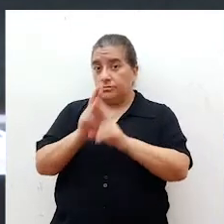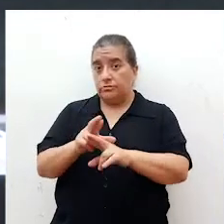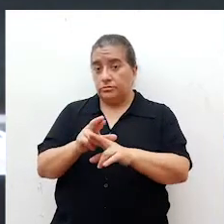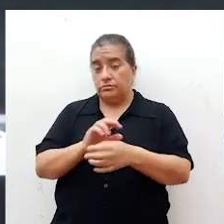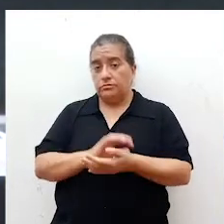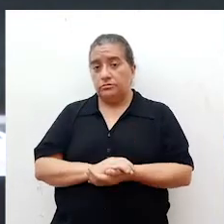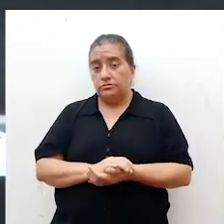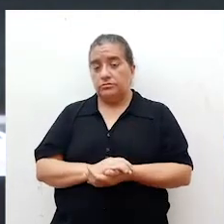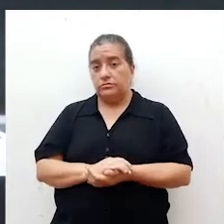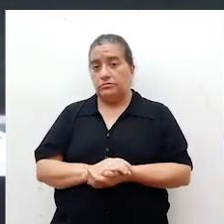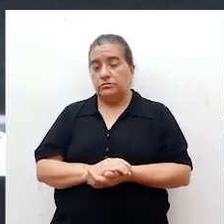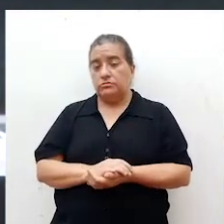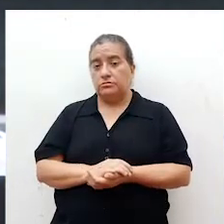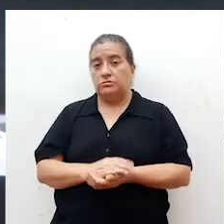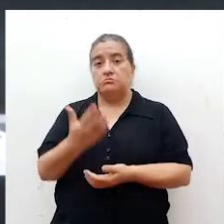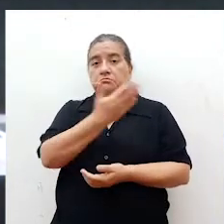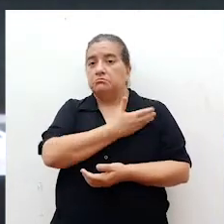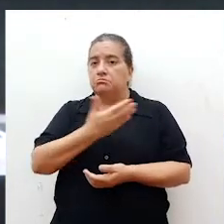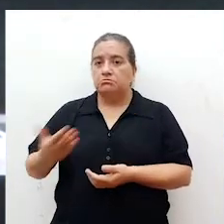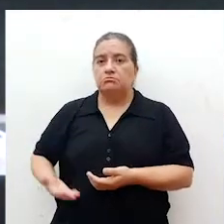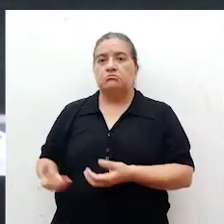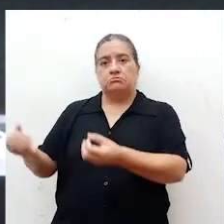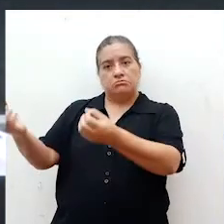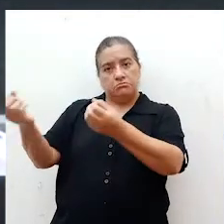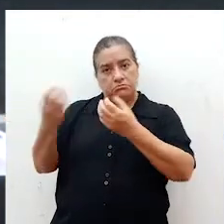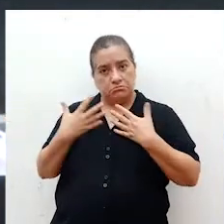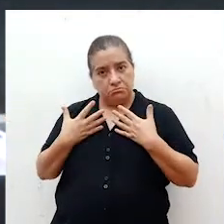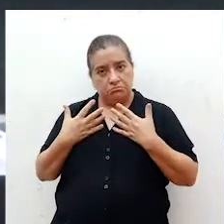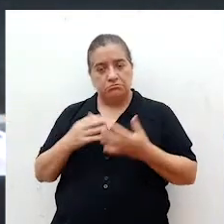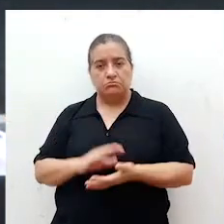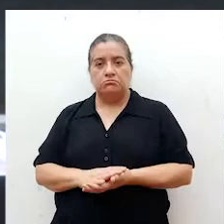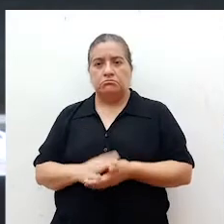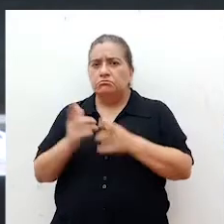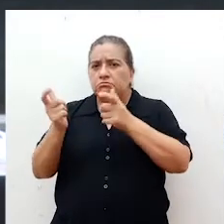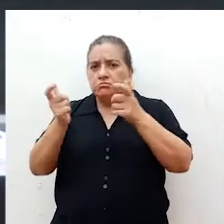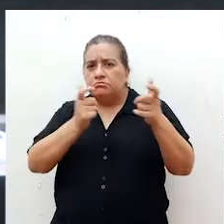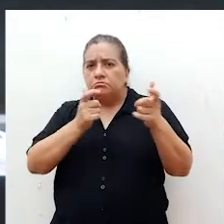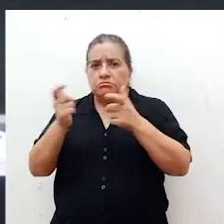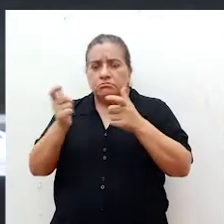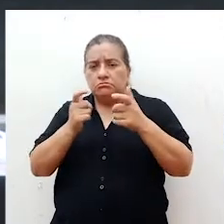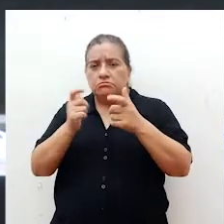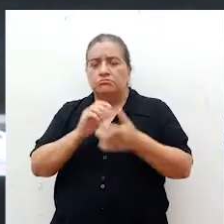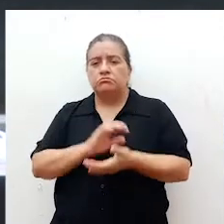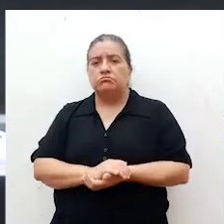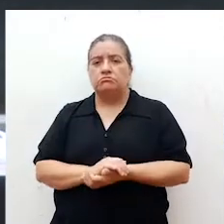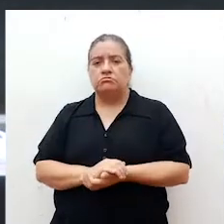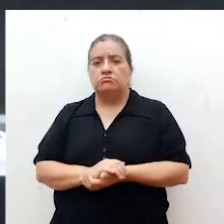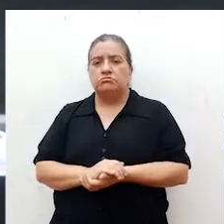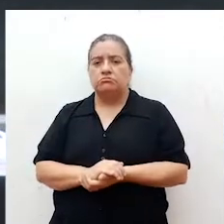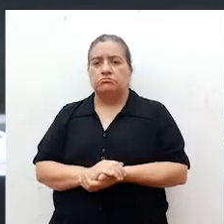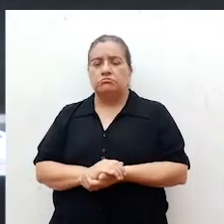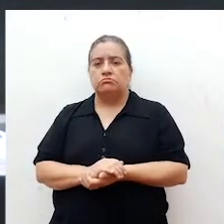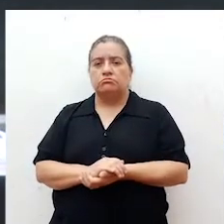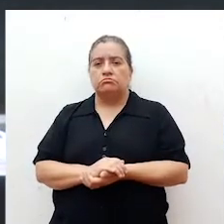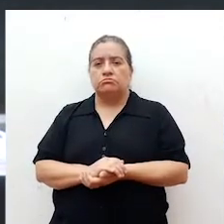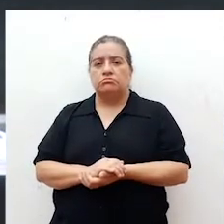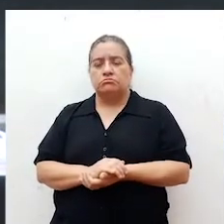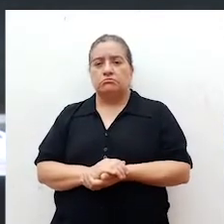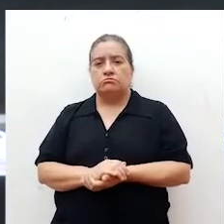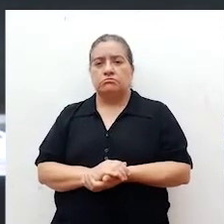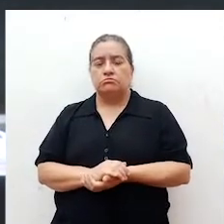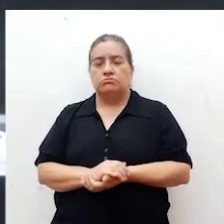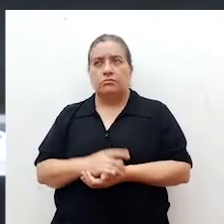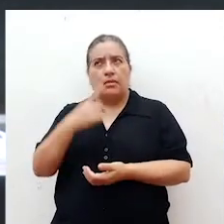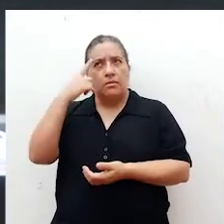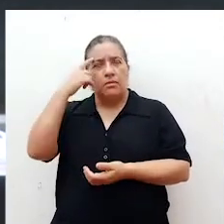lo señalamos. La respuesta que el Ejecutivo nos dio en su momento sobre la supervisión que